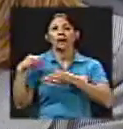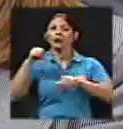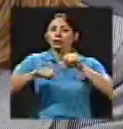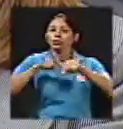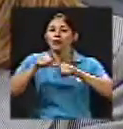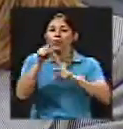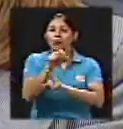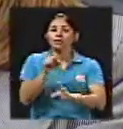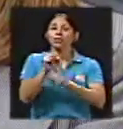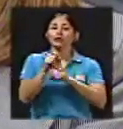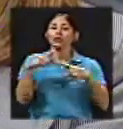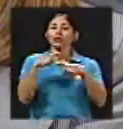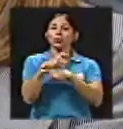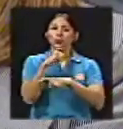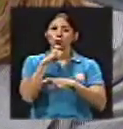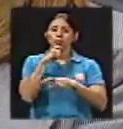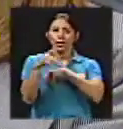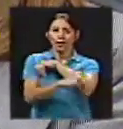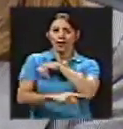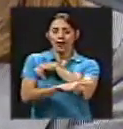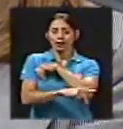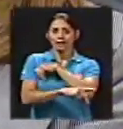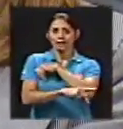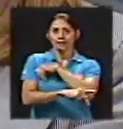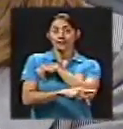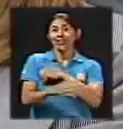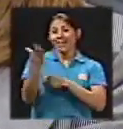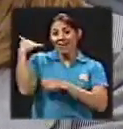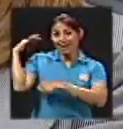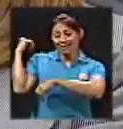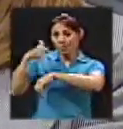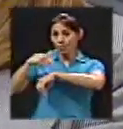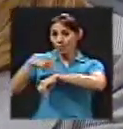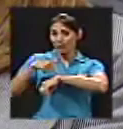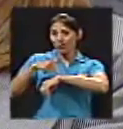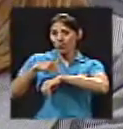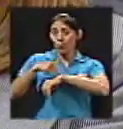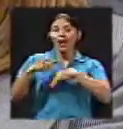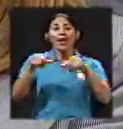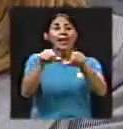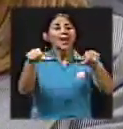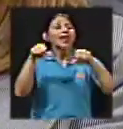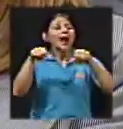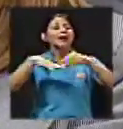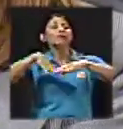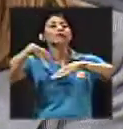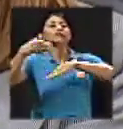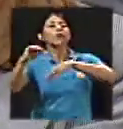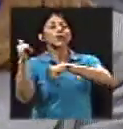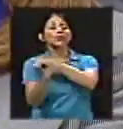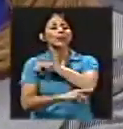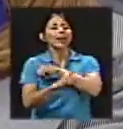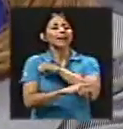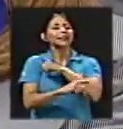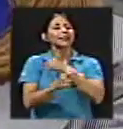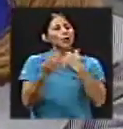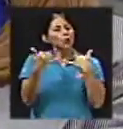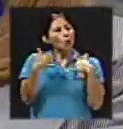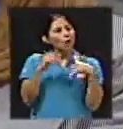compleja en el país, y en la cual en ese momento el sector externo todavía tenía un impacto limitado.